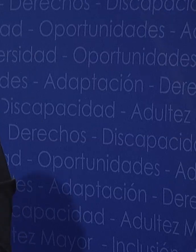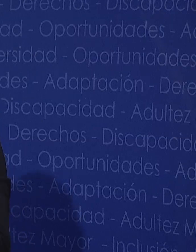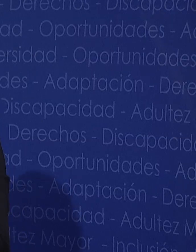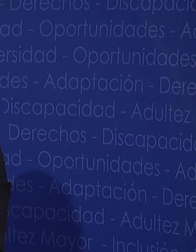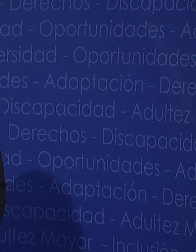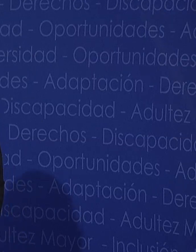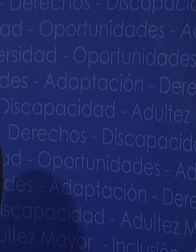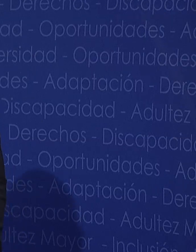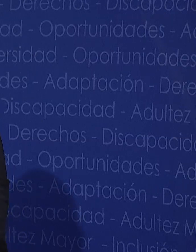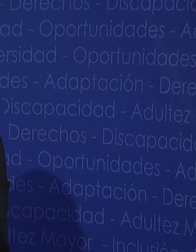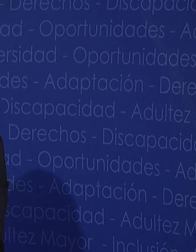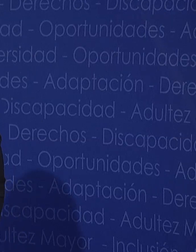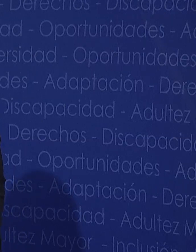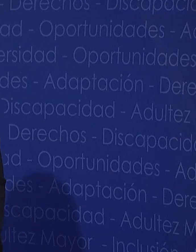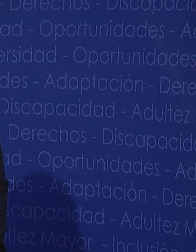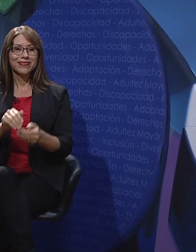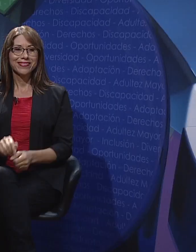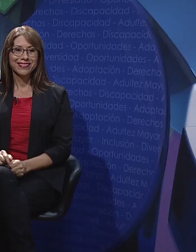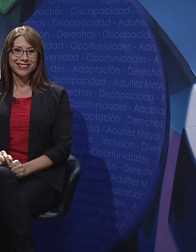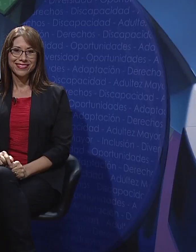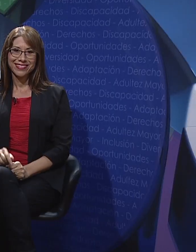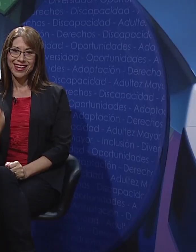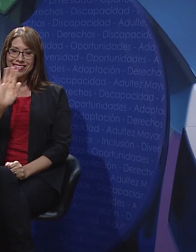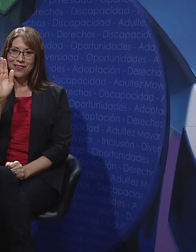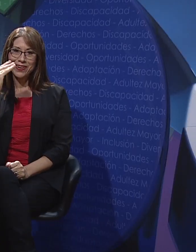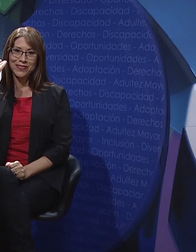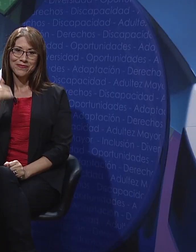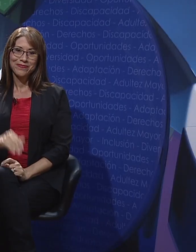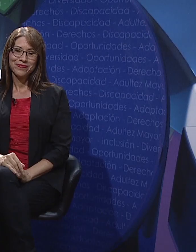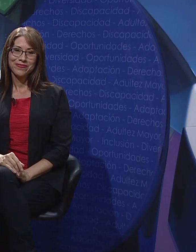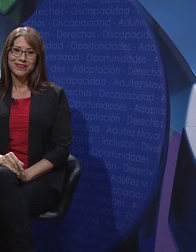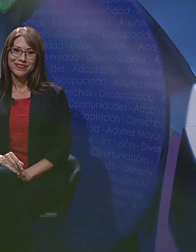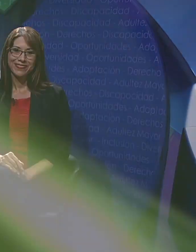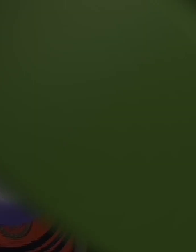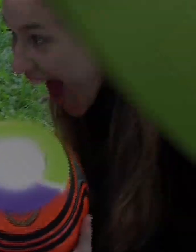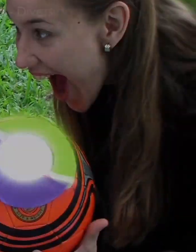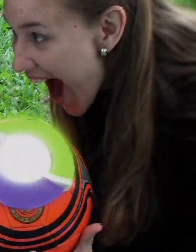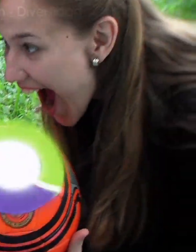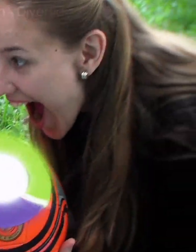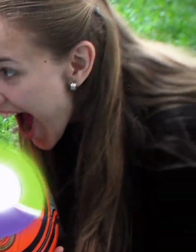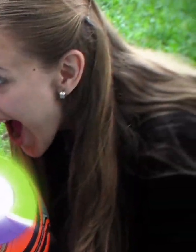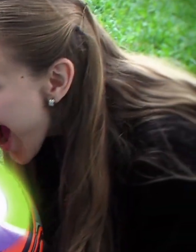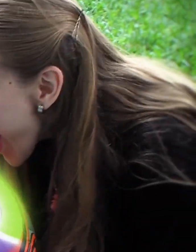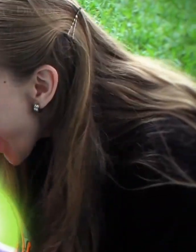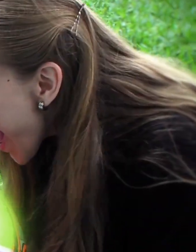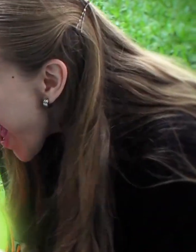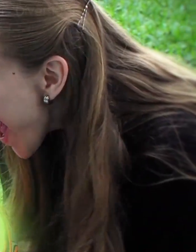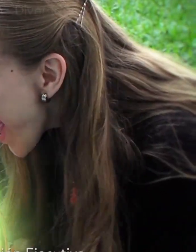Esperamos poder encontrarnos de nuevo. Hasta luego.